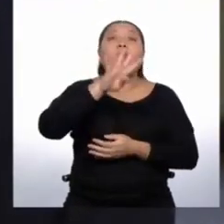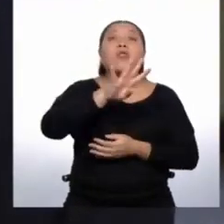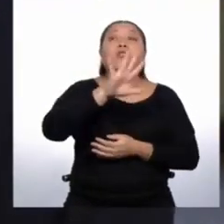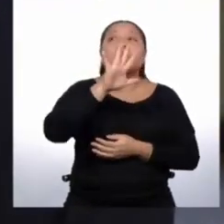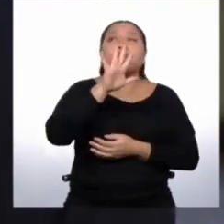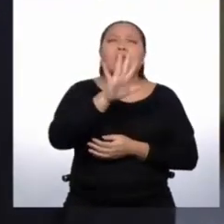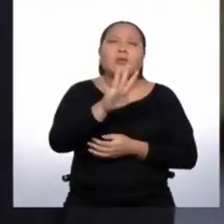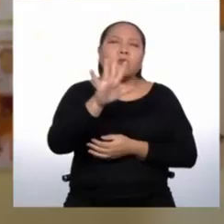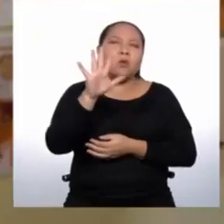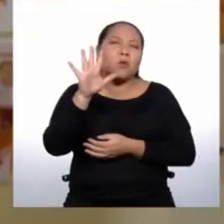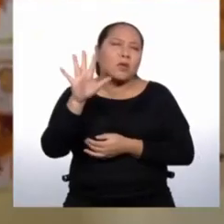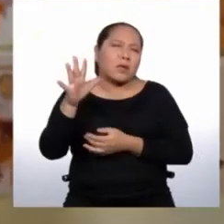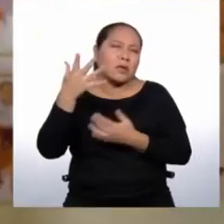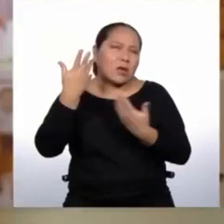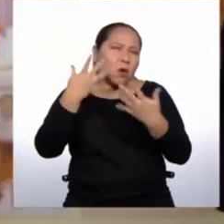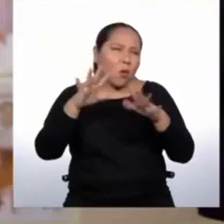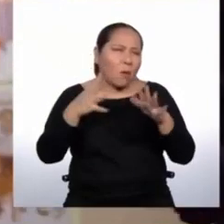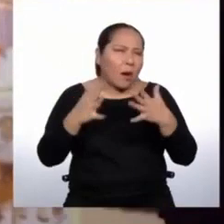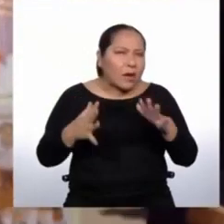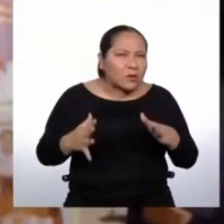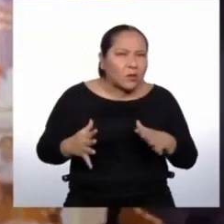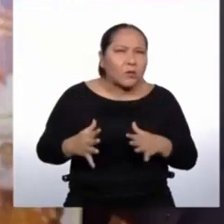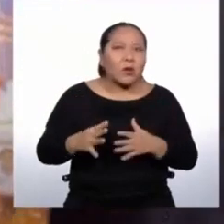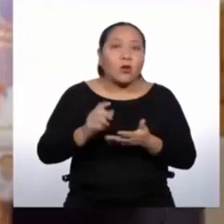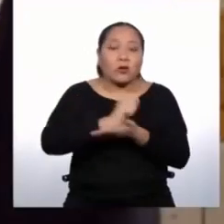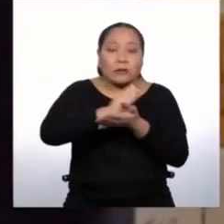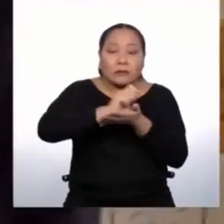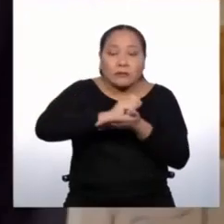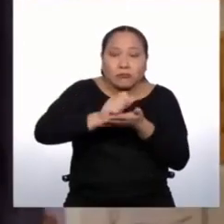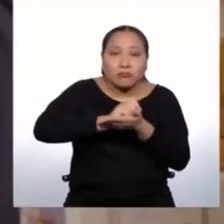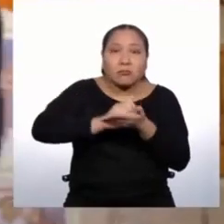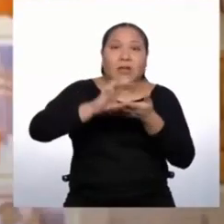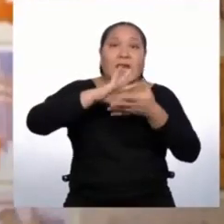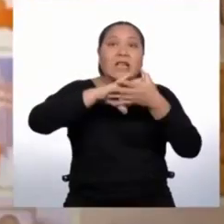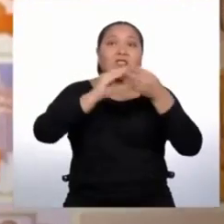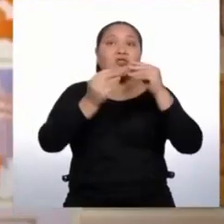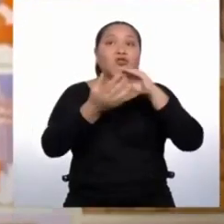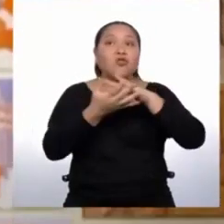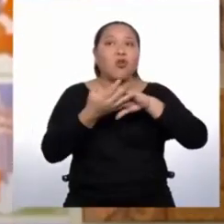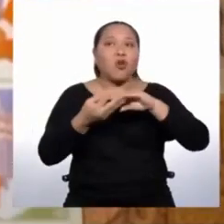455, un número aproximado.